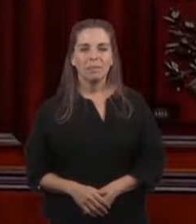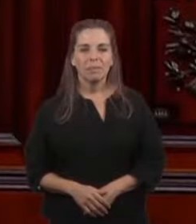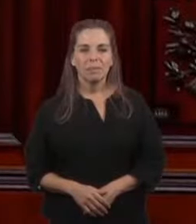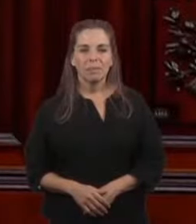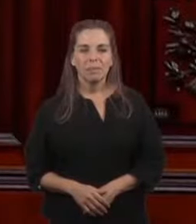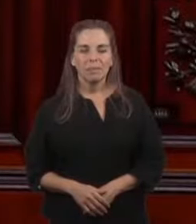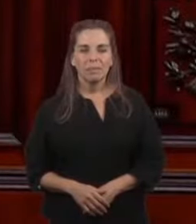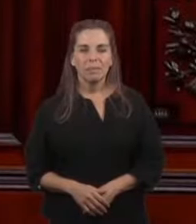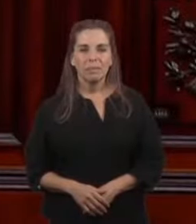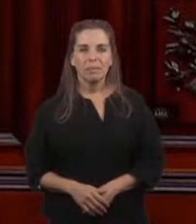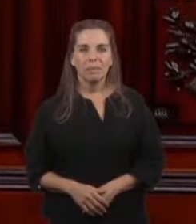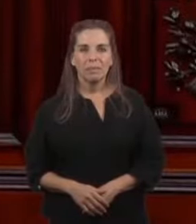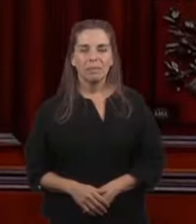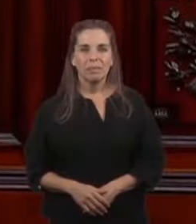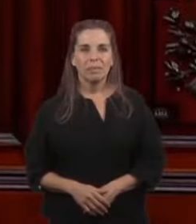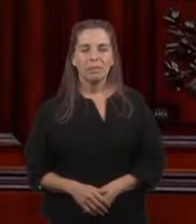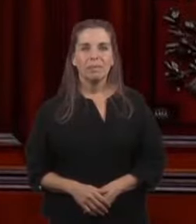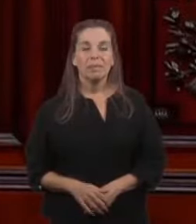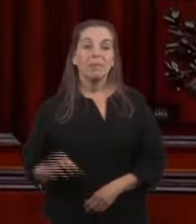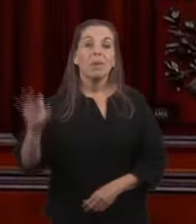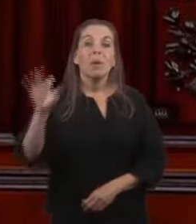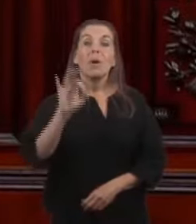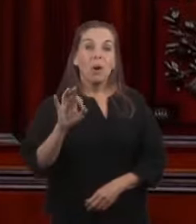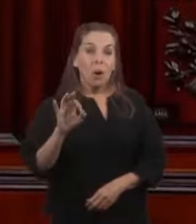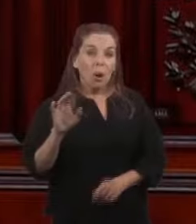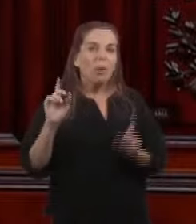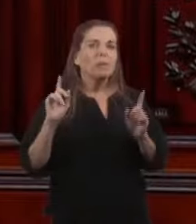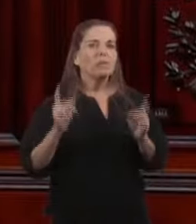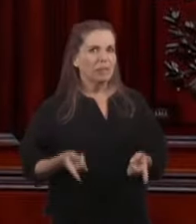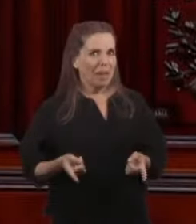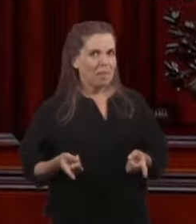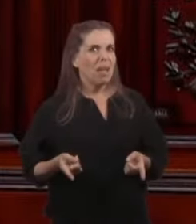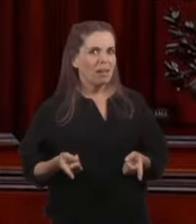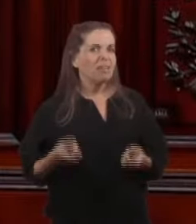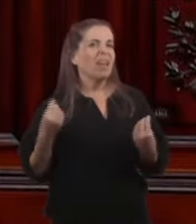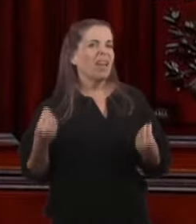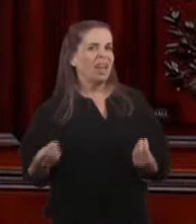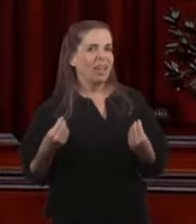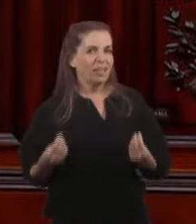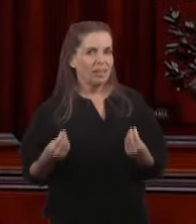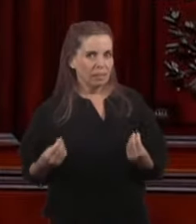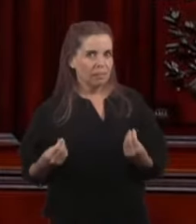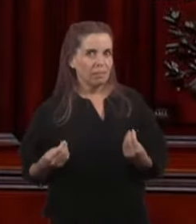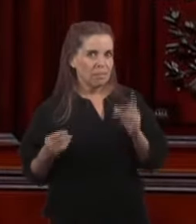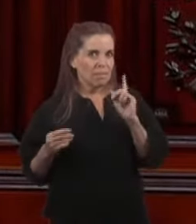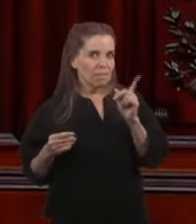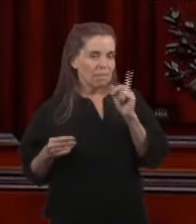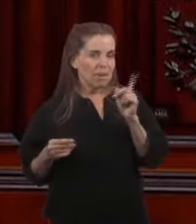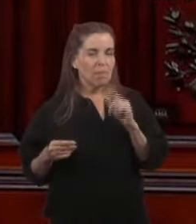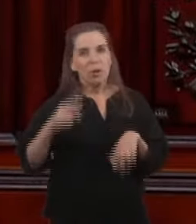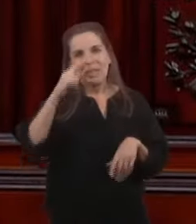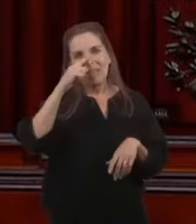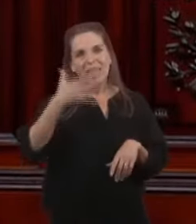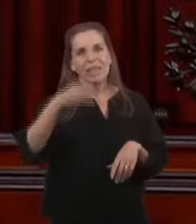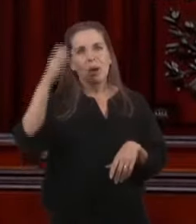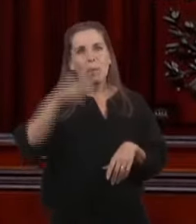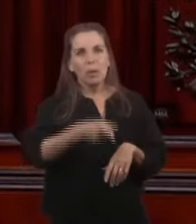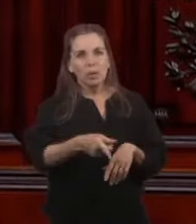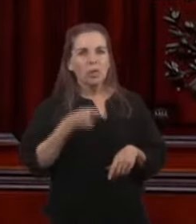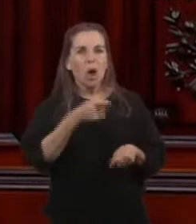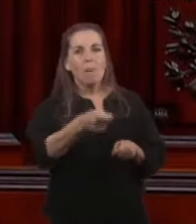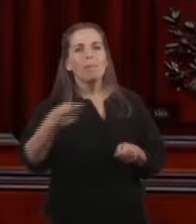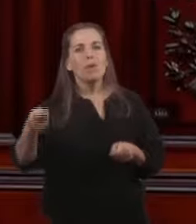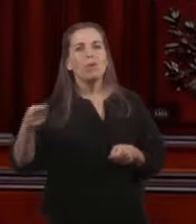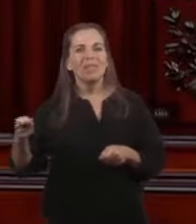amba o gestionar haber es también haber reducido el 75 de los homicidios en